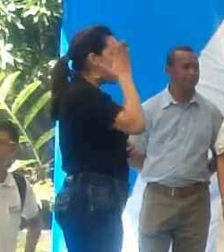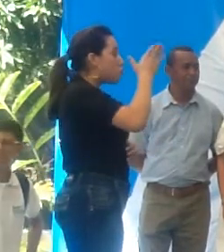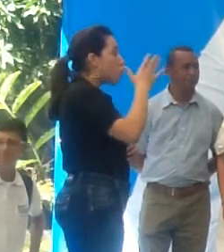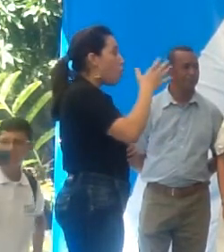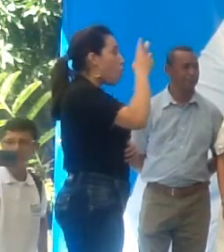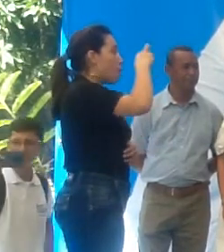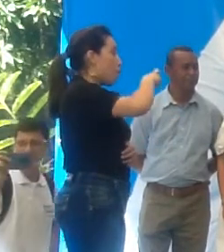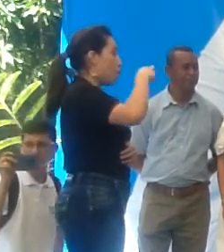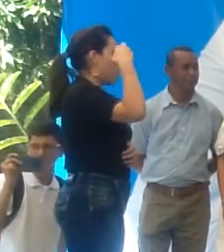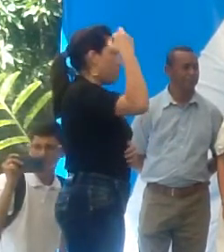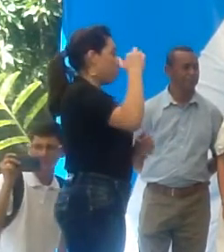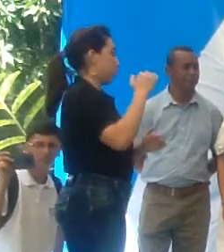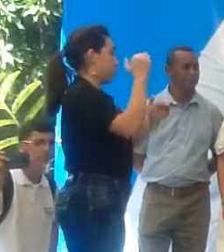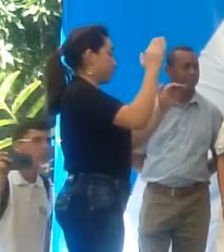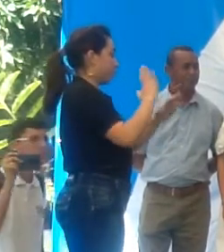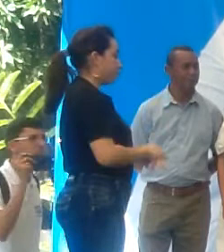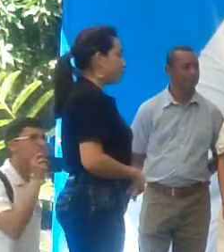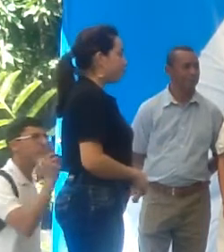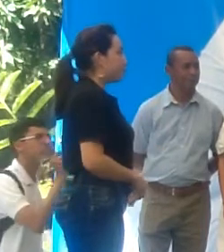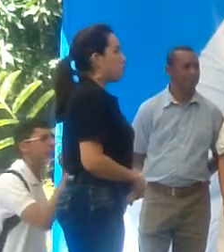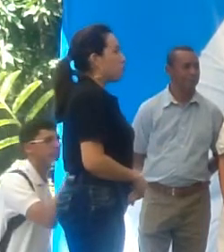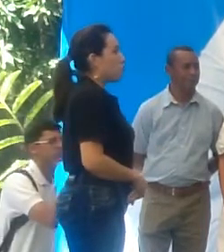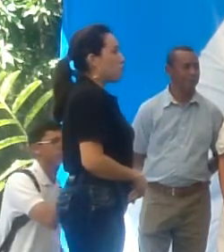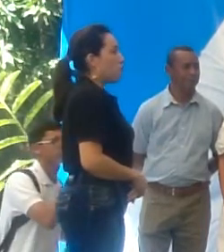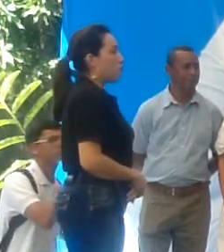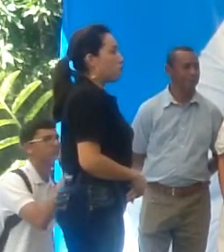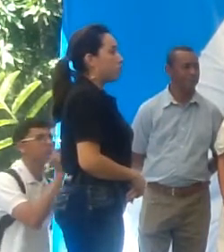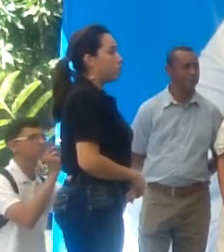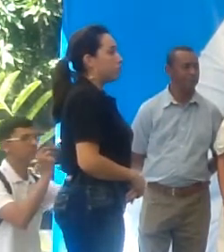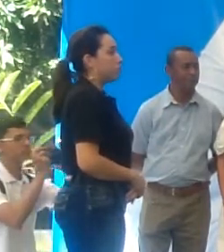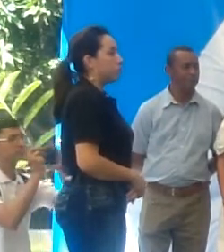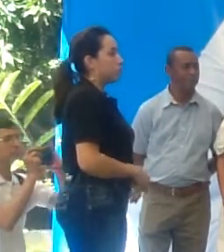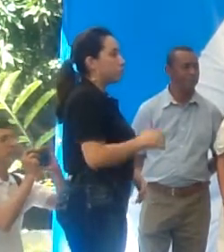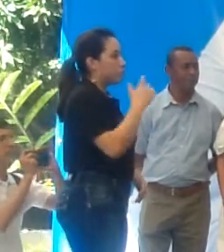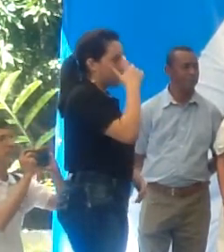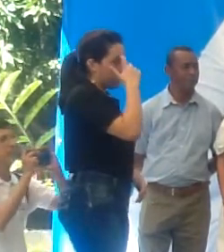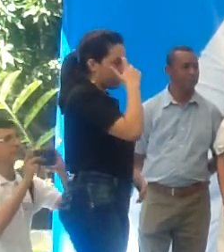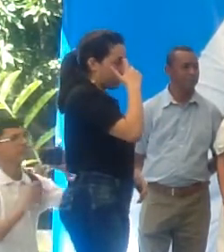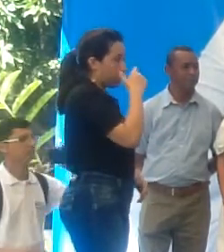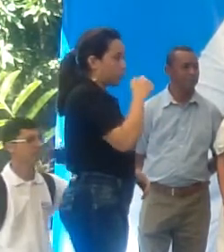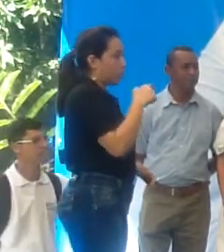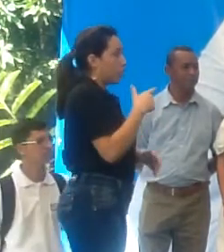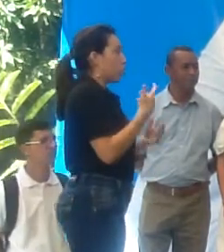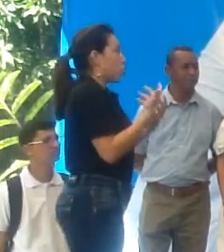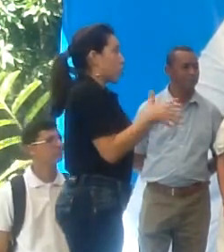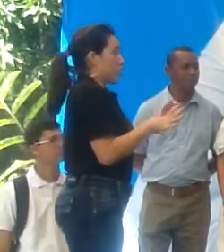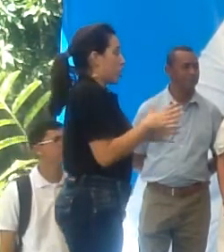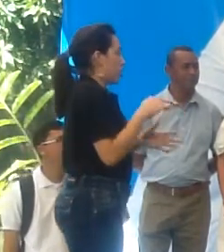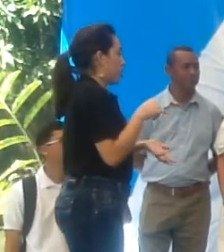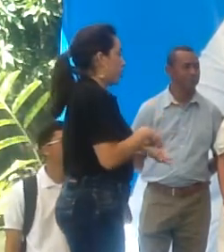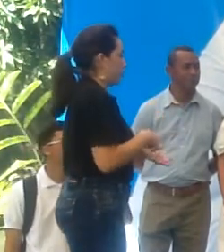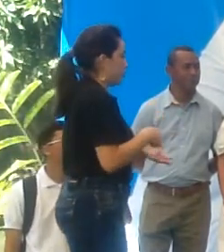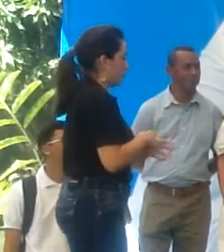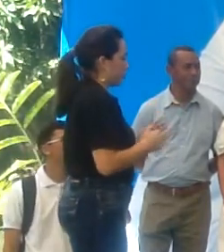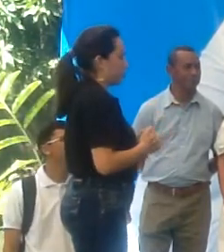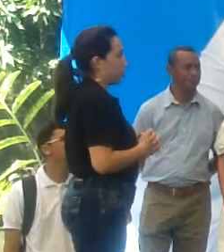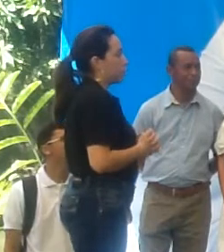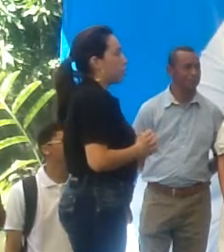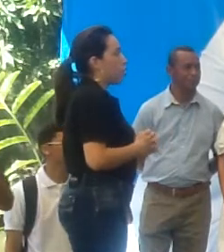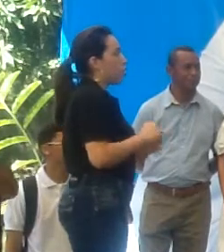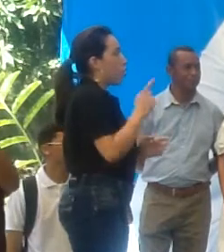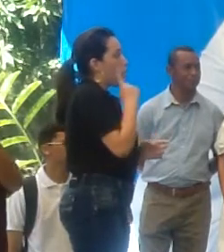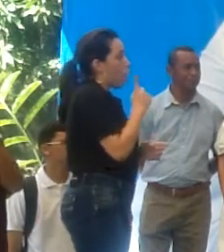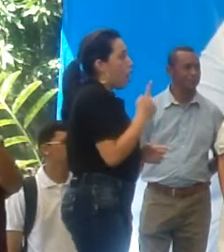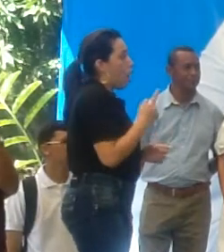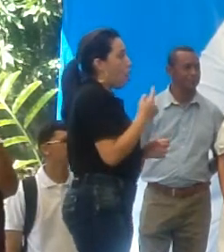profesionales. Y como no quiero convertir esto en una rendición de